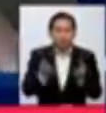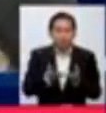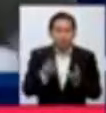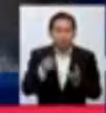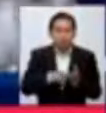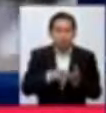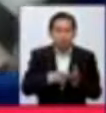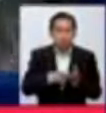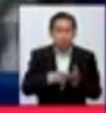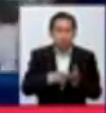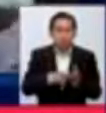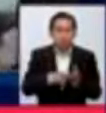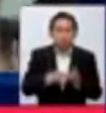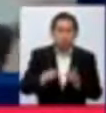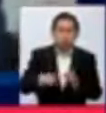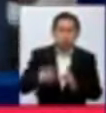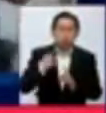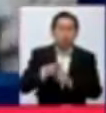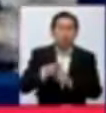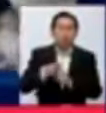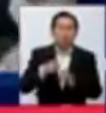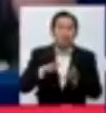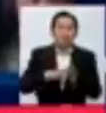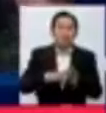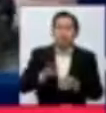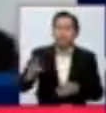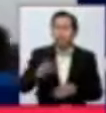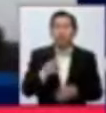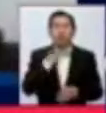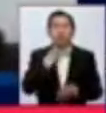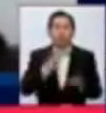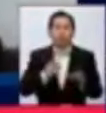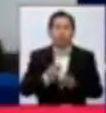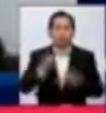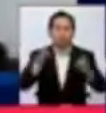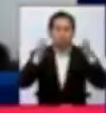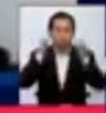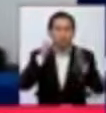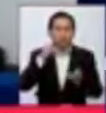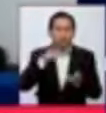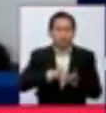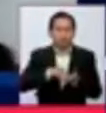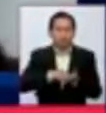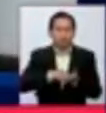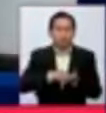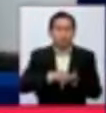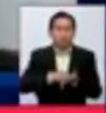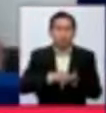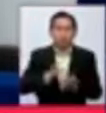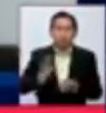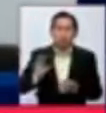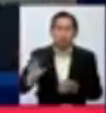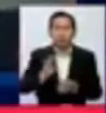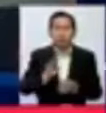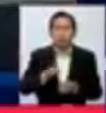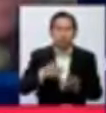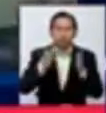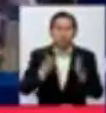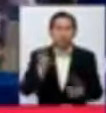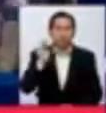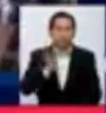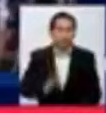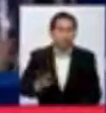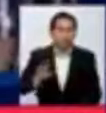COVID-19, además de haber generado limitaciones para el acceso al derecho a la educación en este momento a la población estudiantil en